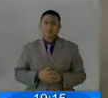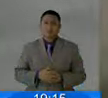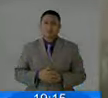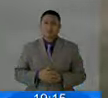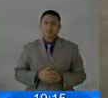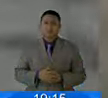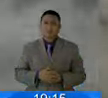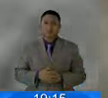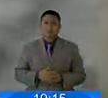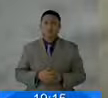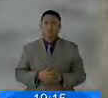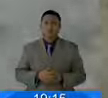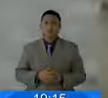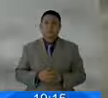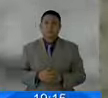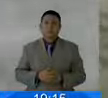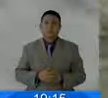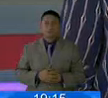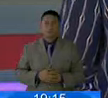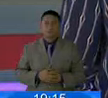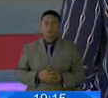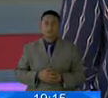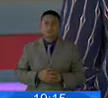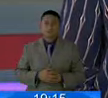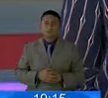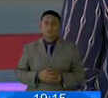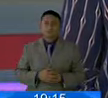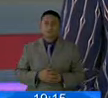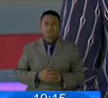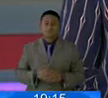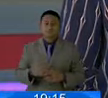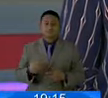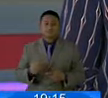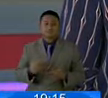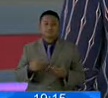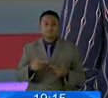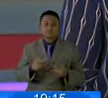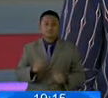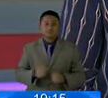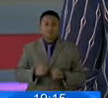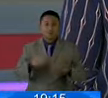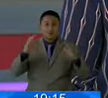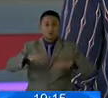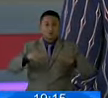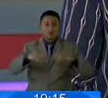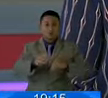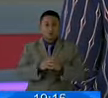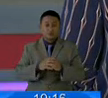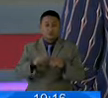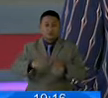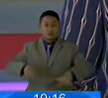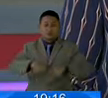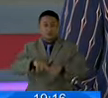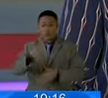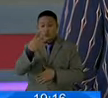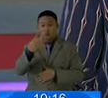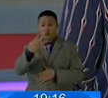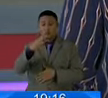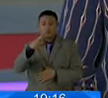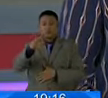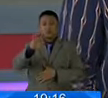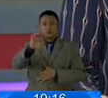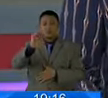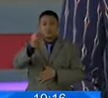Informó Luxiola Salazar. Además, las fuertes lluvias causaron estragos en el sector de Cuatro Esquinas, en Puerto